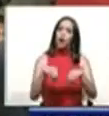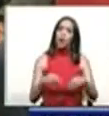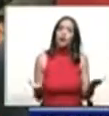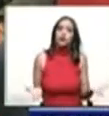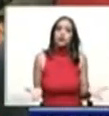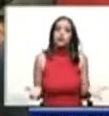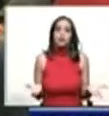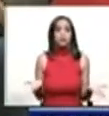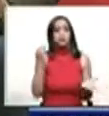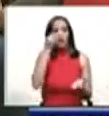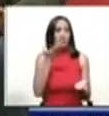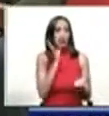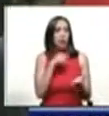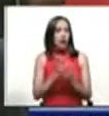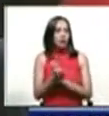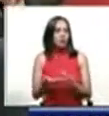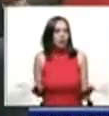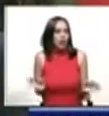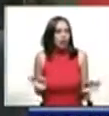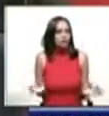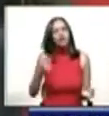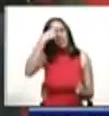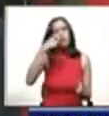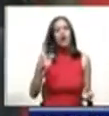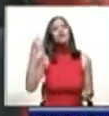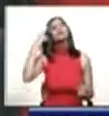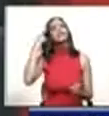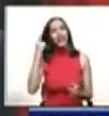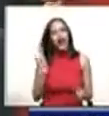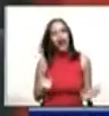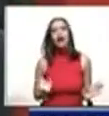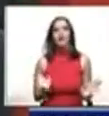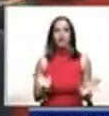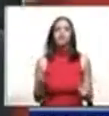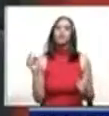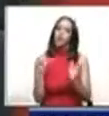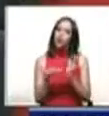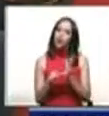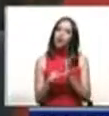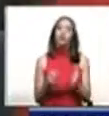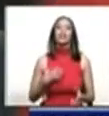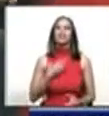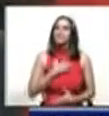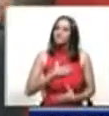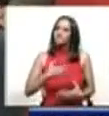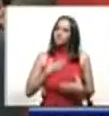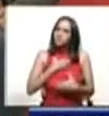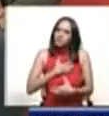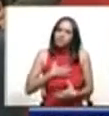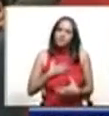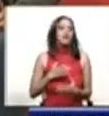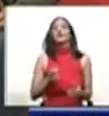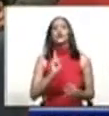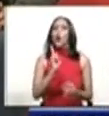la planadora. Entonces, el pueblo sabe por dónde va a agarrar, porque la molestia acumulada, no contra el